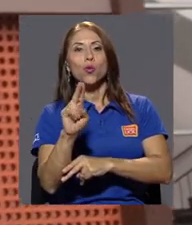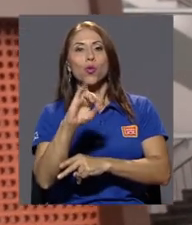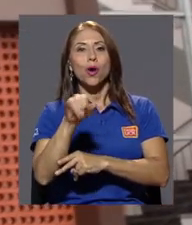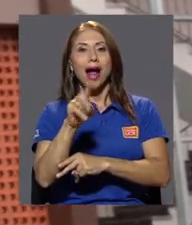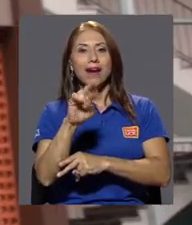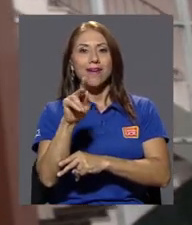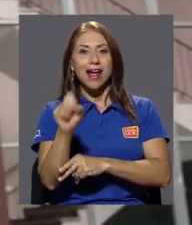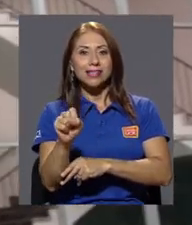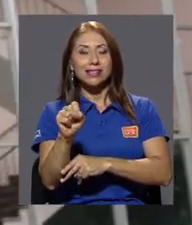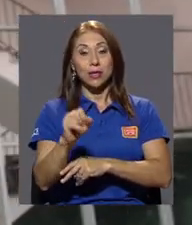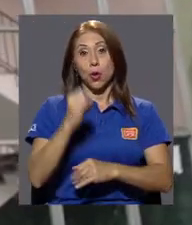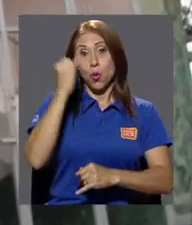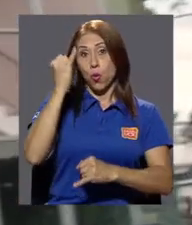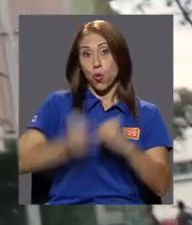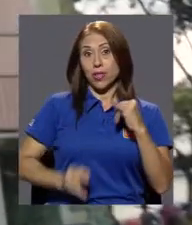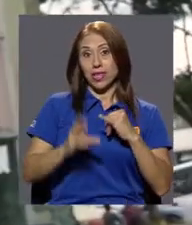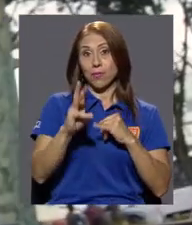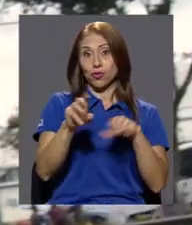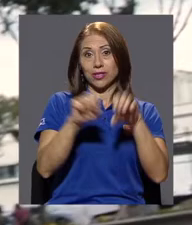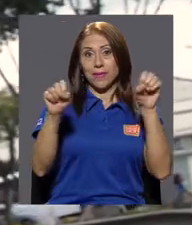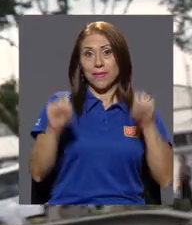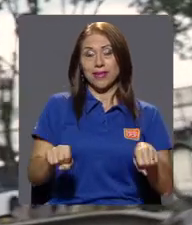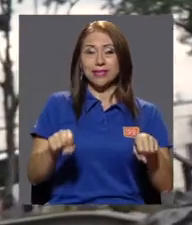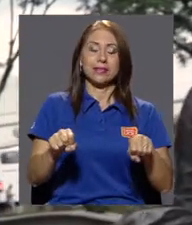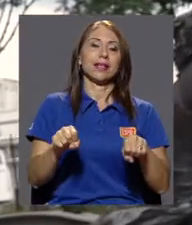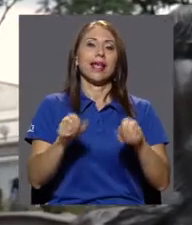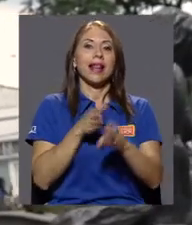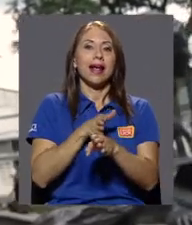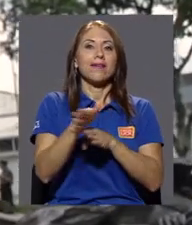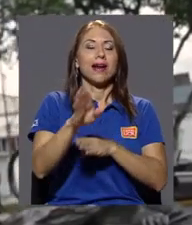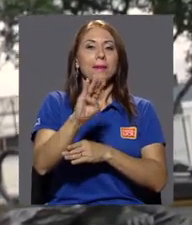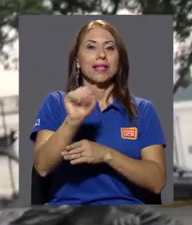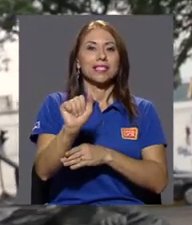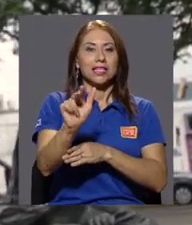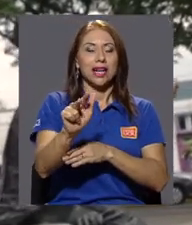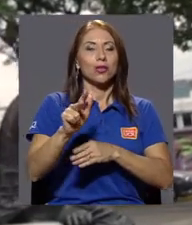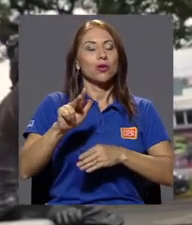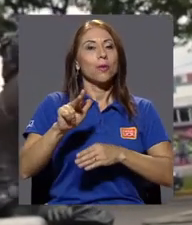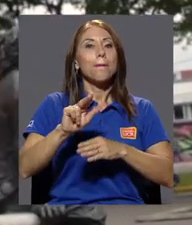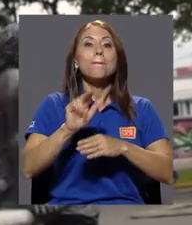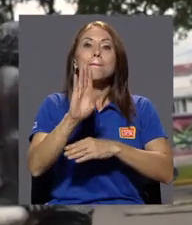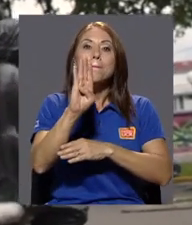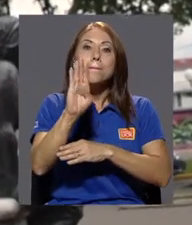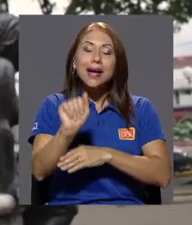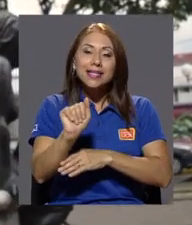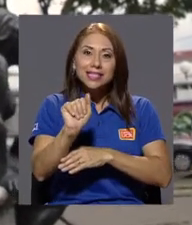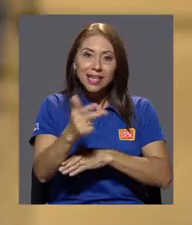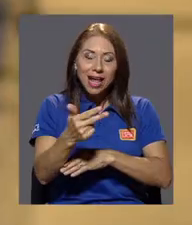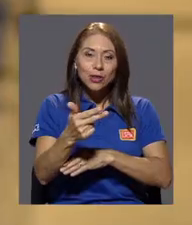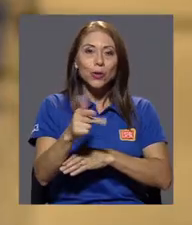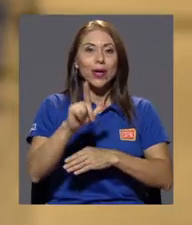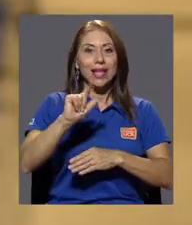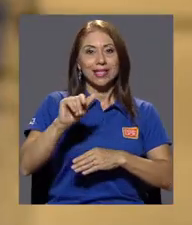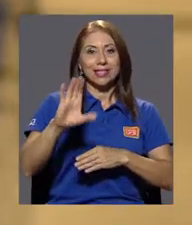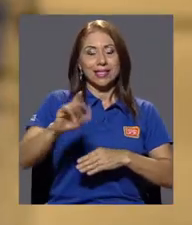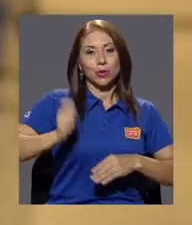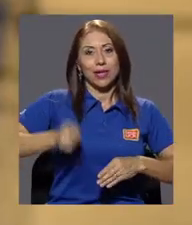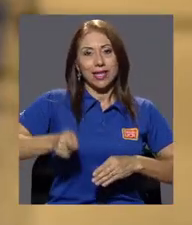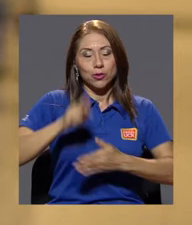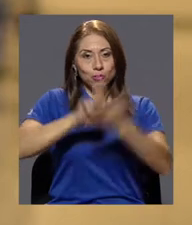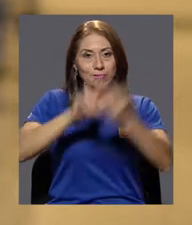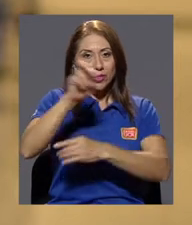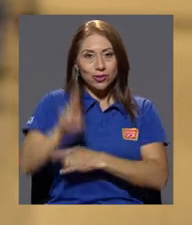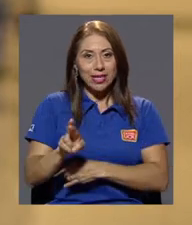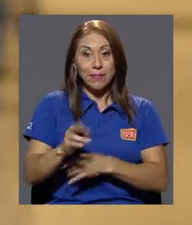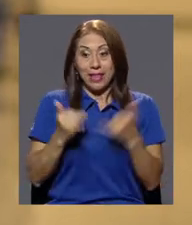Estoy cursando mi último semestre en la carrera de bachillerato y licenciatura en Derecho en la Universidad de Costa Rica. Ahorita estoy